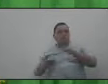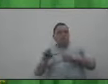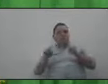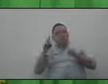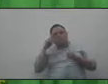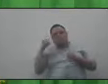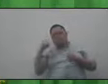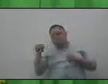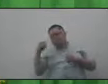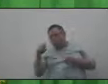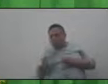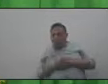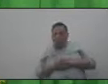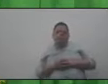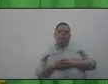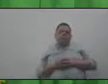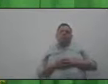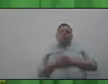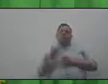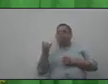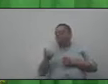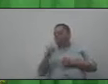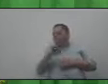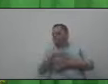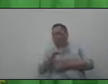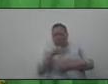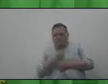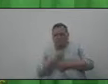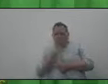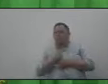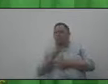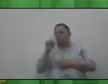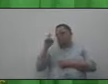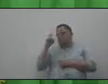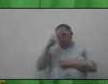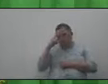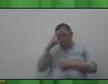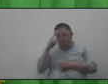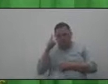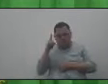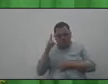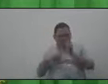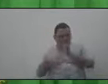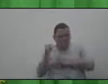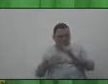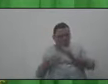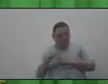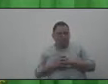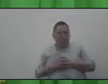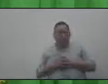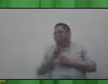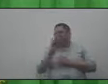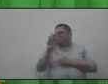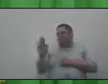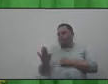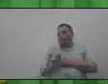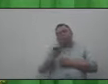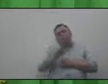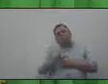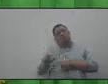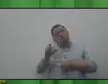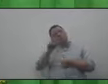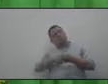preocupación de la gerencia, del gobierno departamental y de todos sus usuarios y sus afiliados,